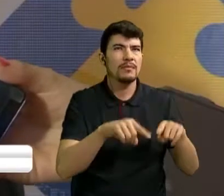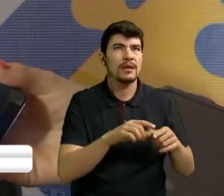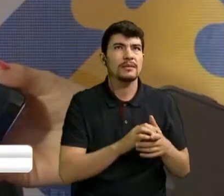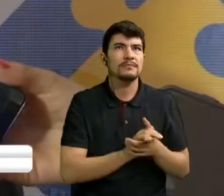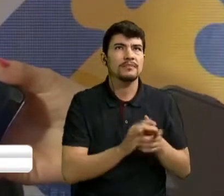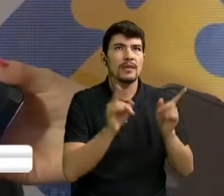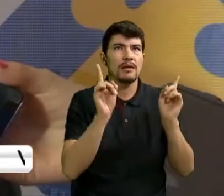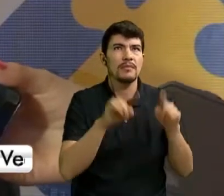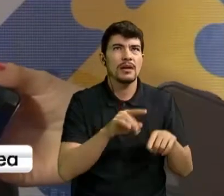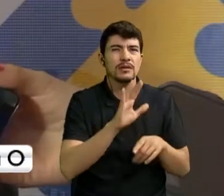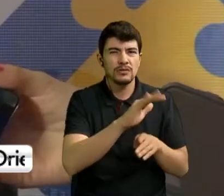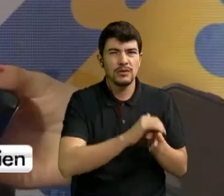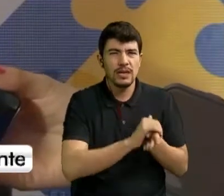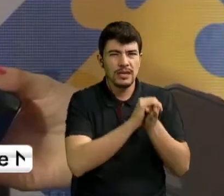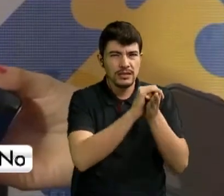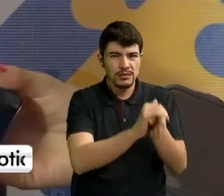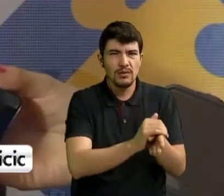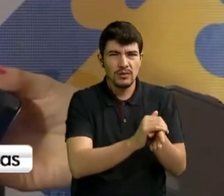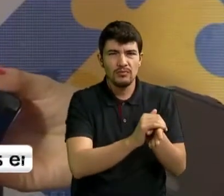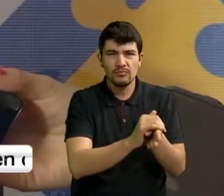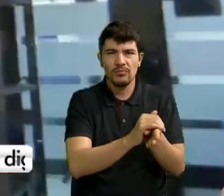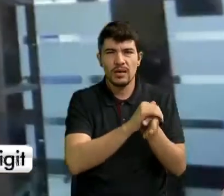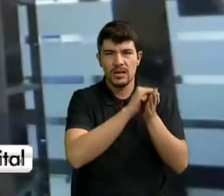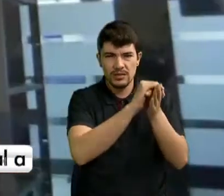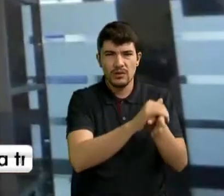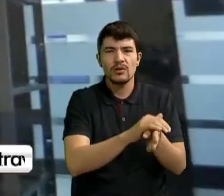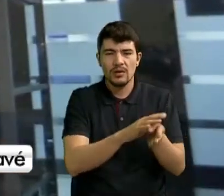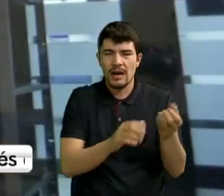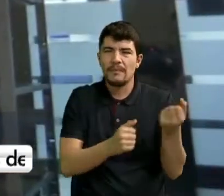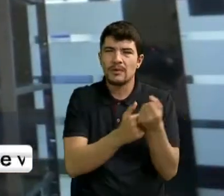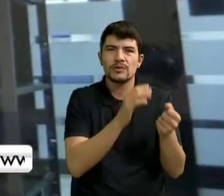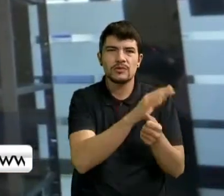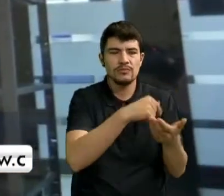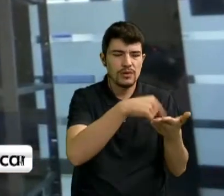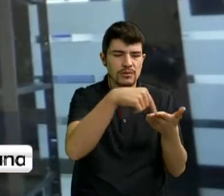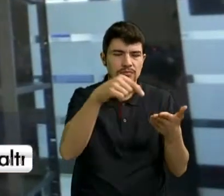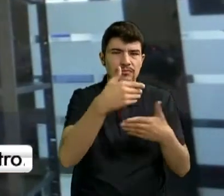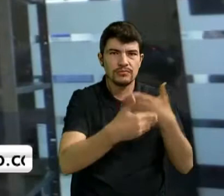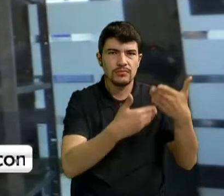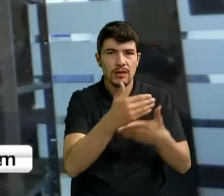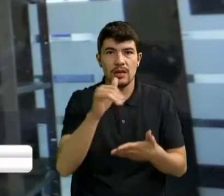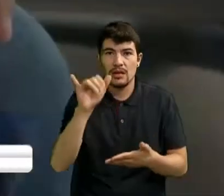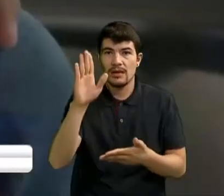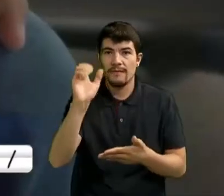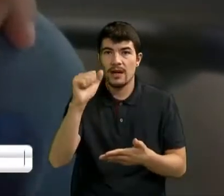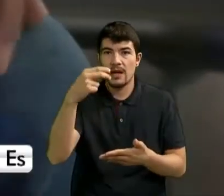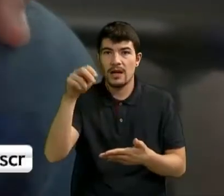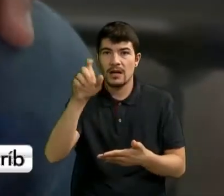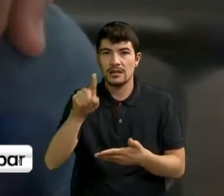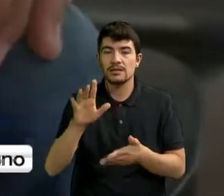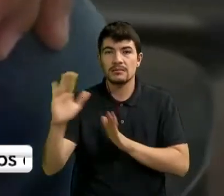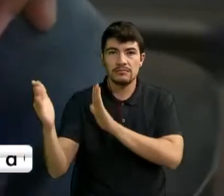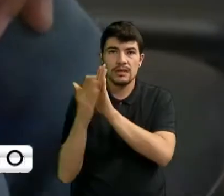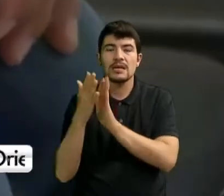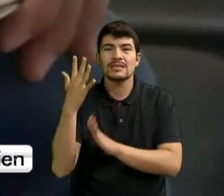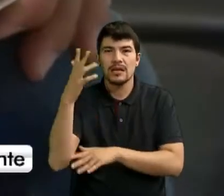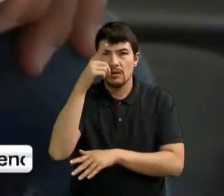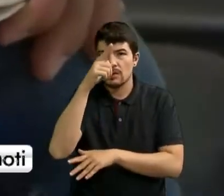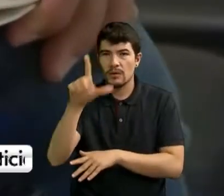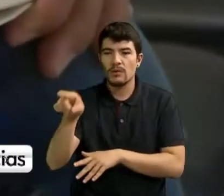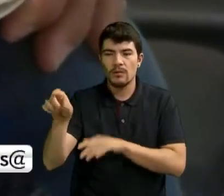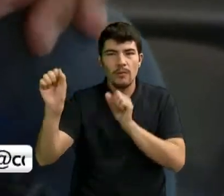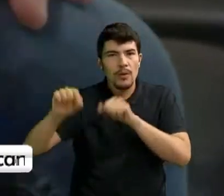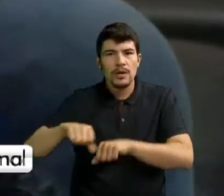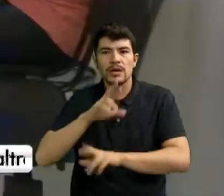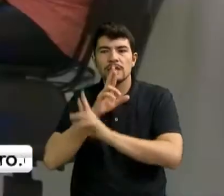un gestor particular que intervino en esa contratación ibáñez tendrá que presentarse ante la fiscalía del 5 de julio para responder